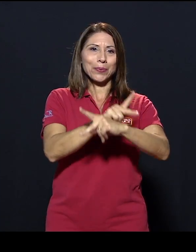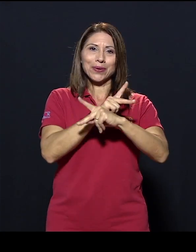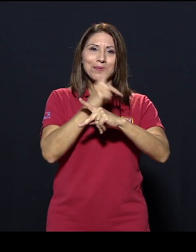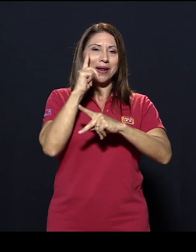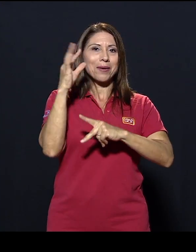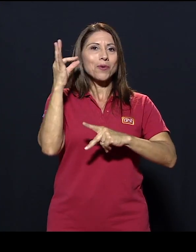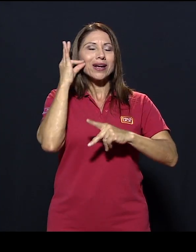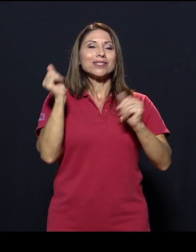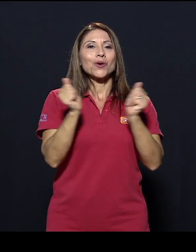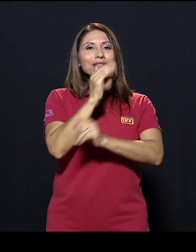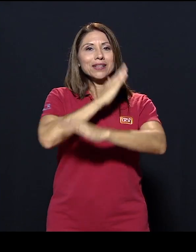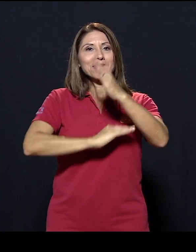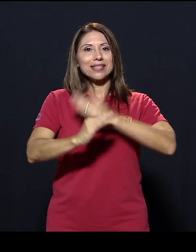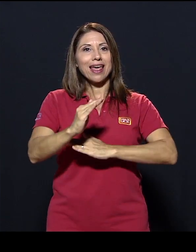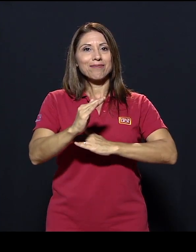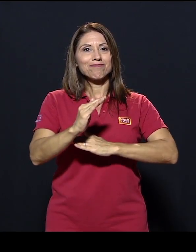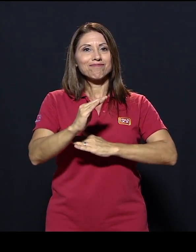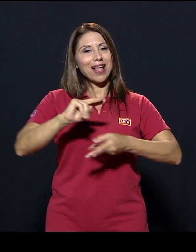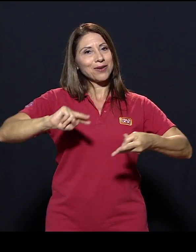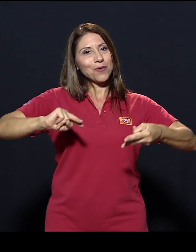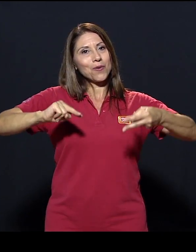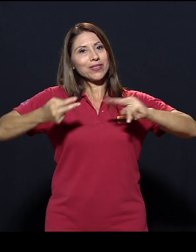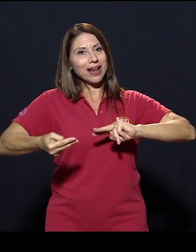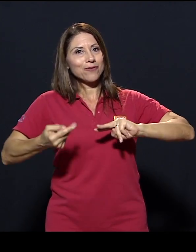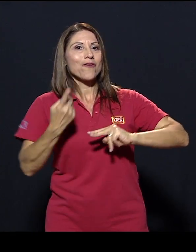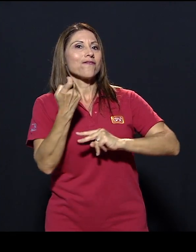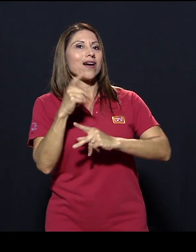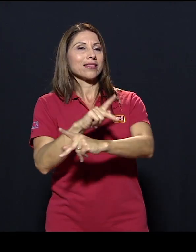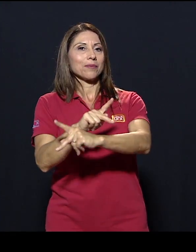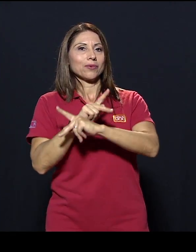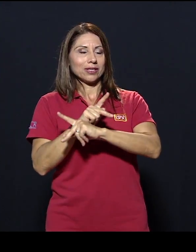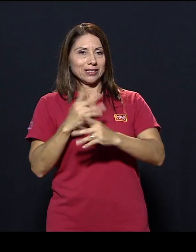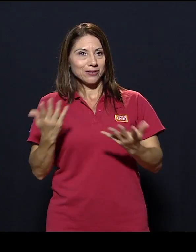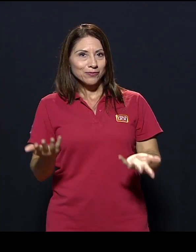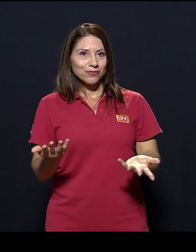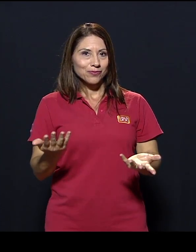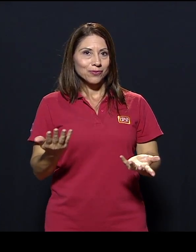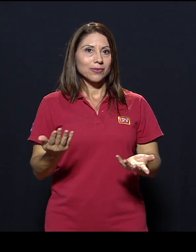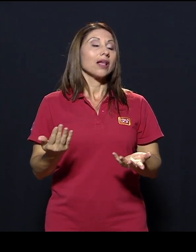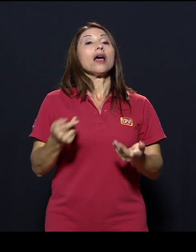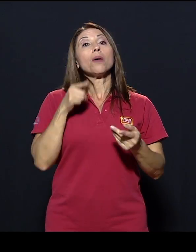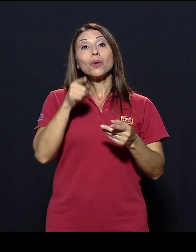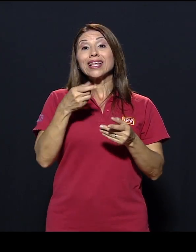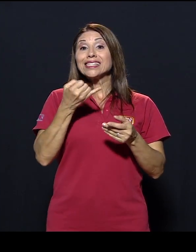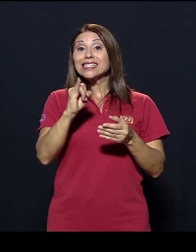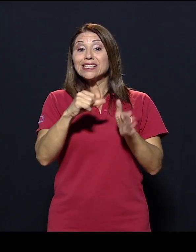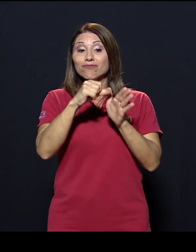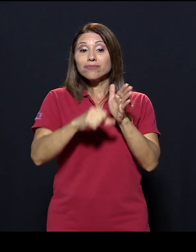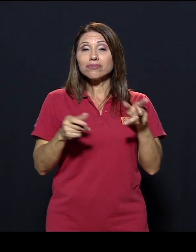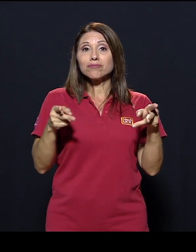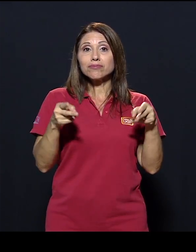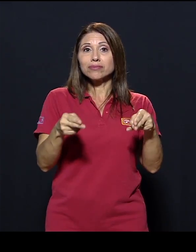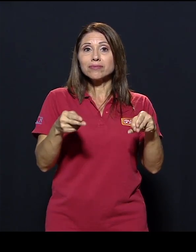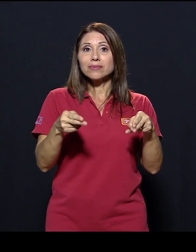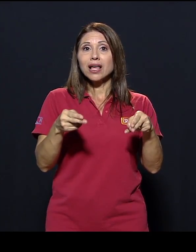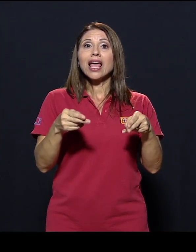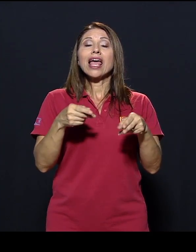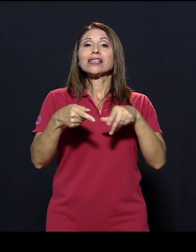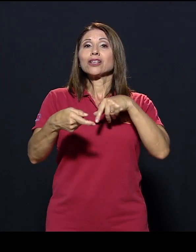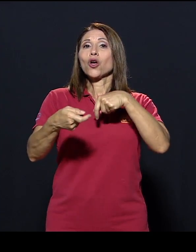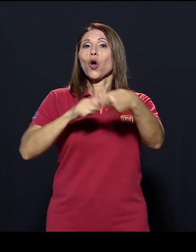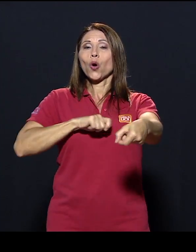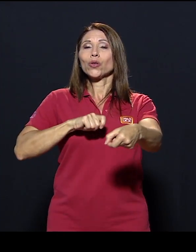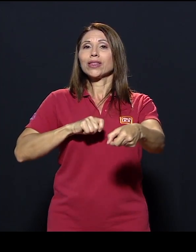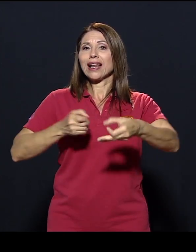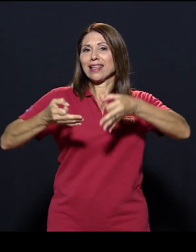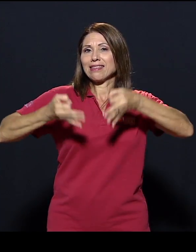una protección para las mujeres con discapacidad, es una desprotección, porque, bueno, además de que evidentemente es contra el derecho a la integridad